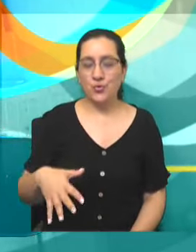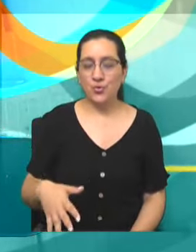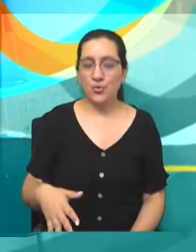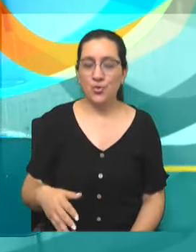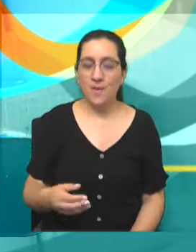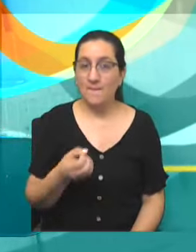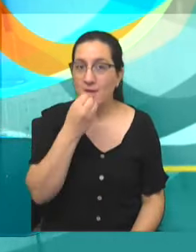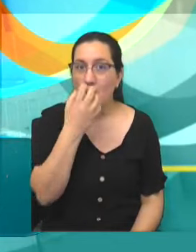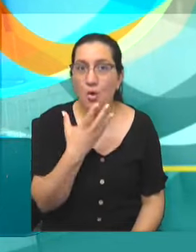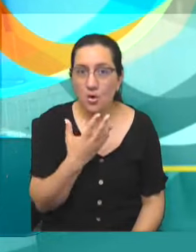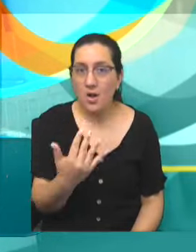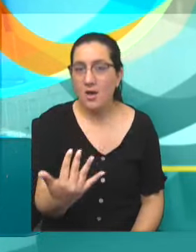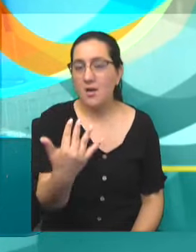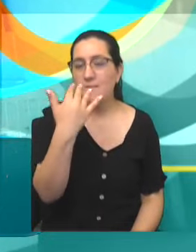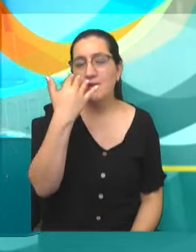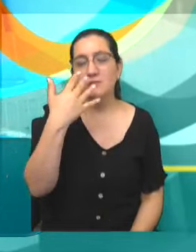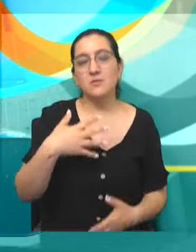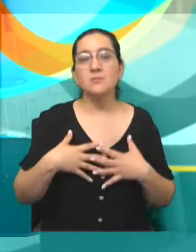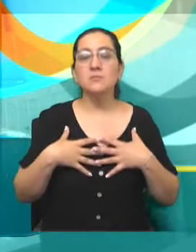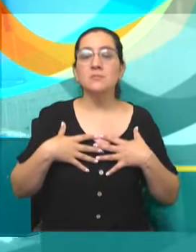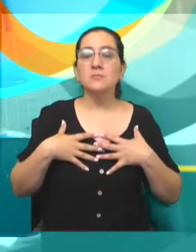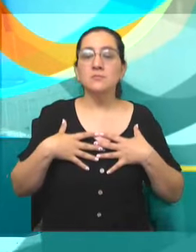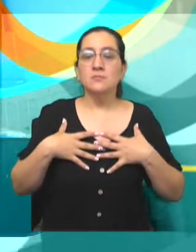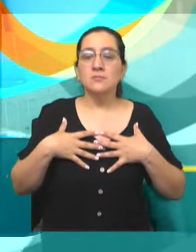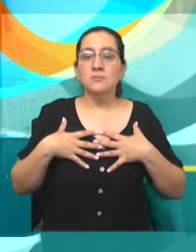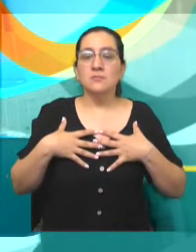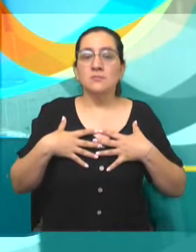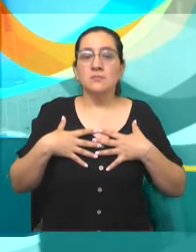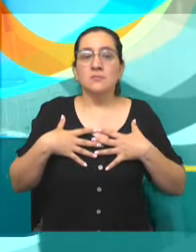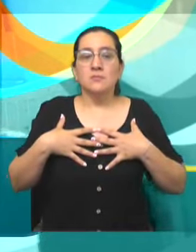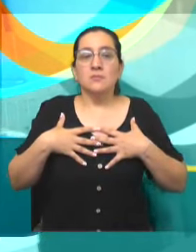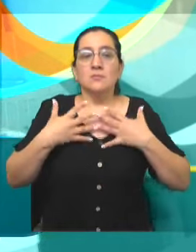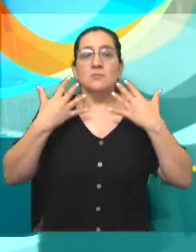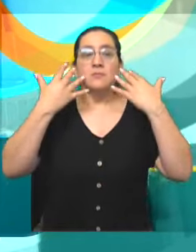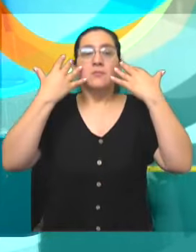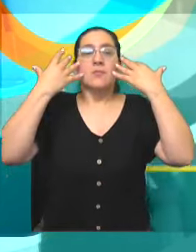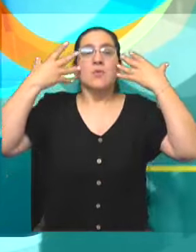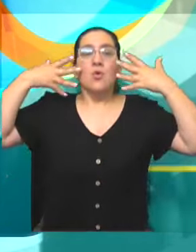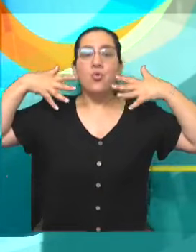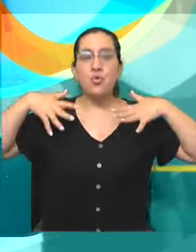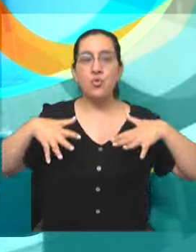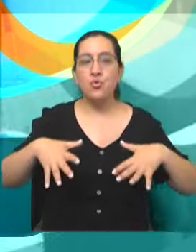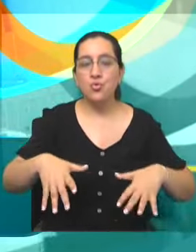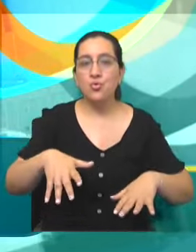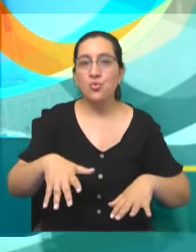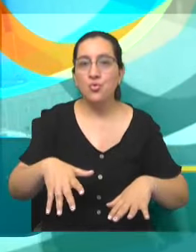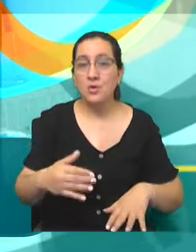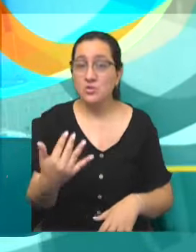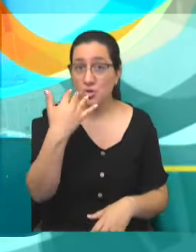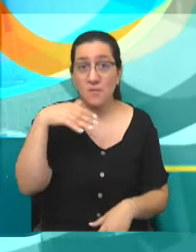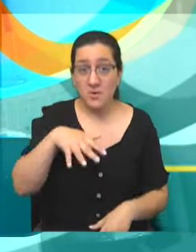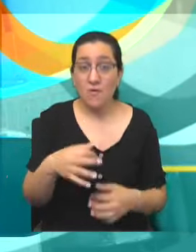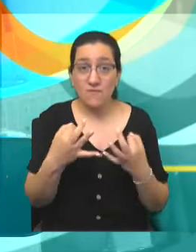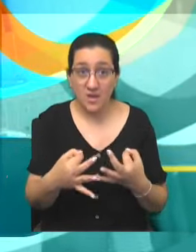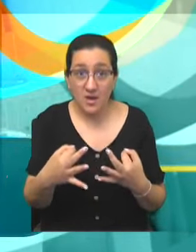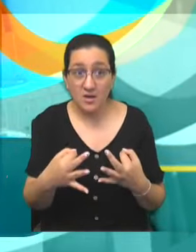Y la respiración es el patrón de movimiento más fundamental de todos, en el que se basan todos los demás. Si tengo la respiración alterada,